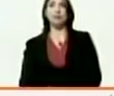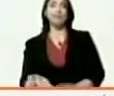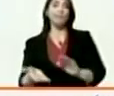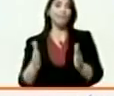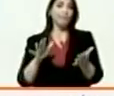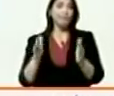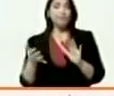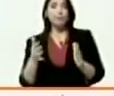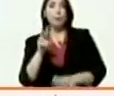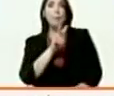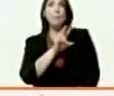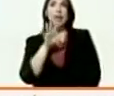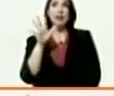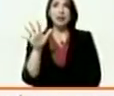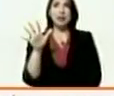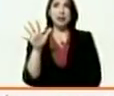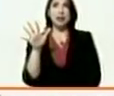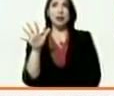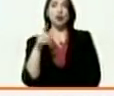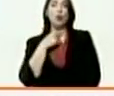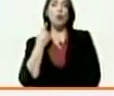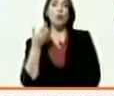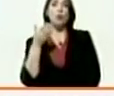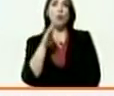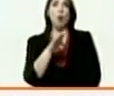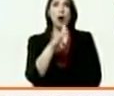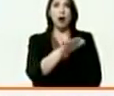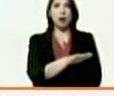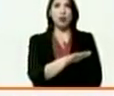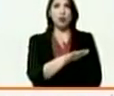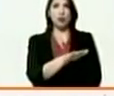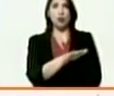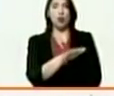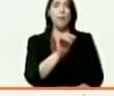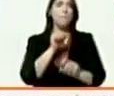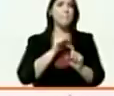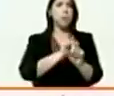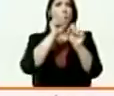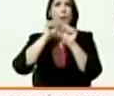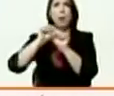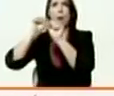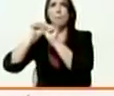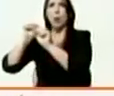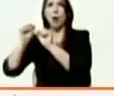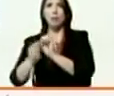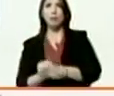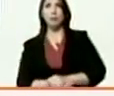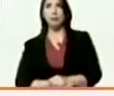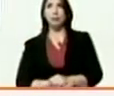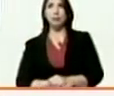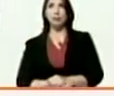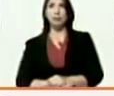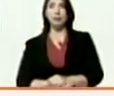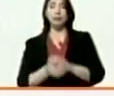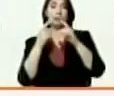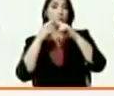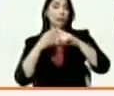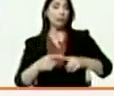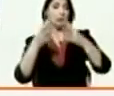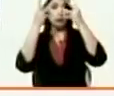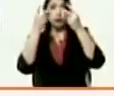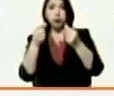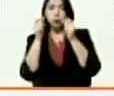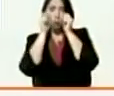aproximadamente 25 muertos en medio de la represión. Una cifra realmente